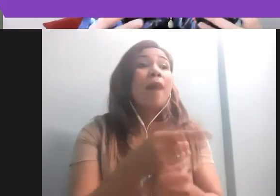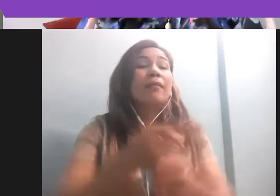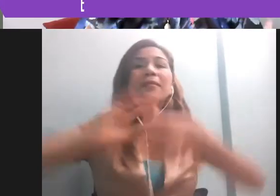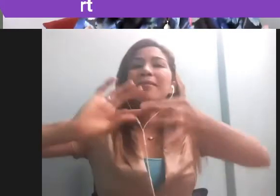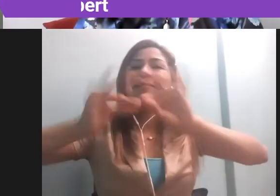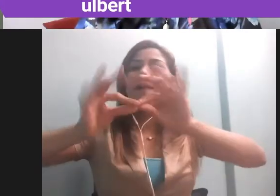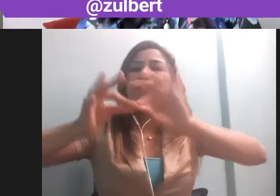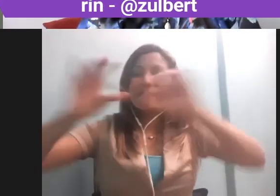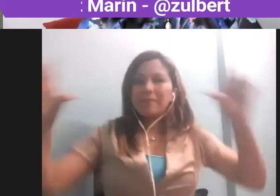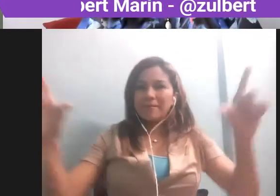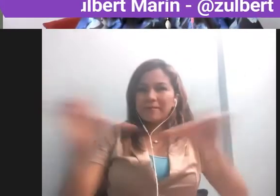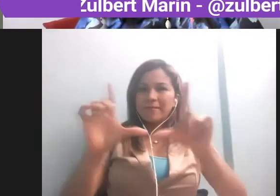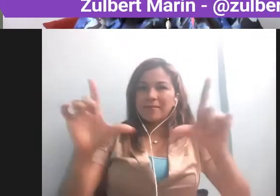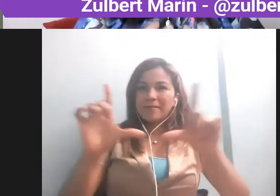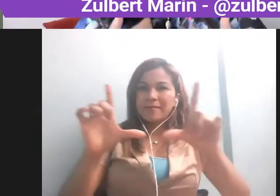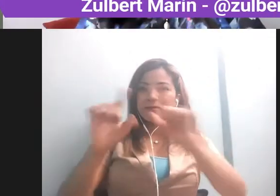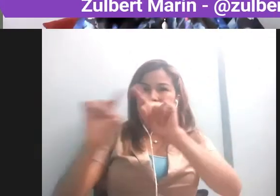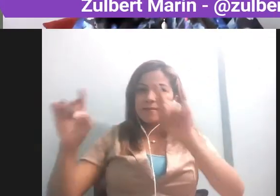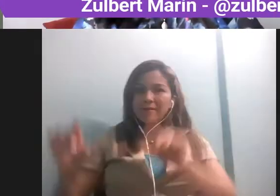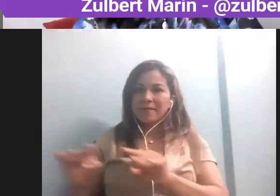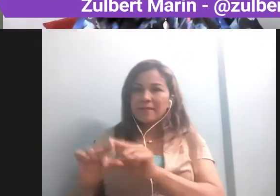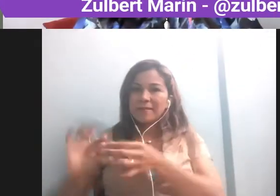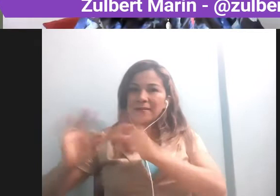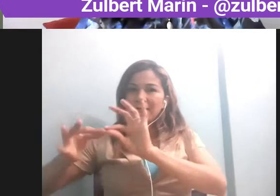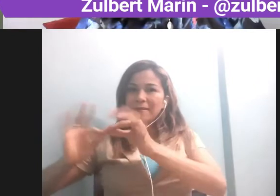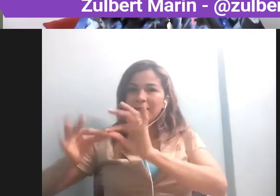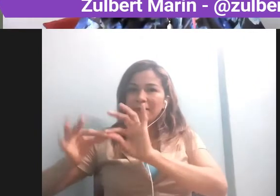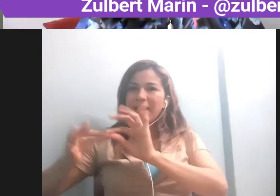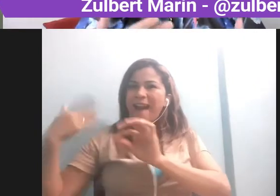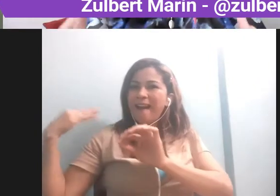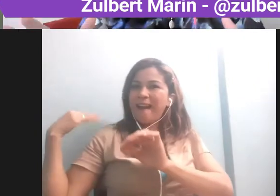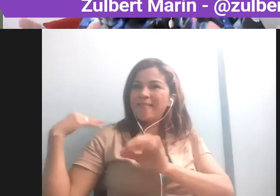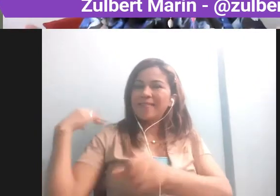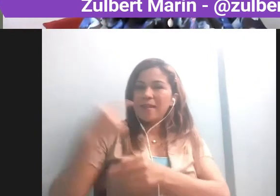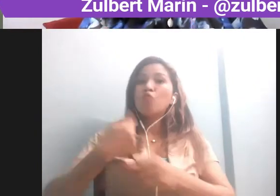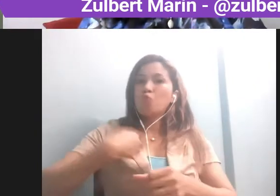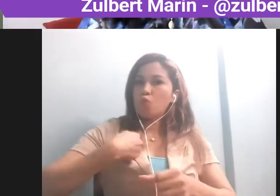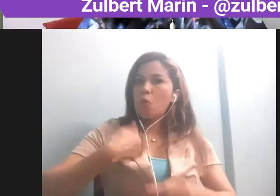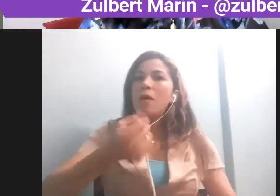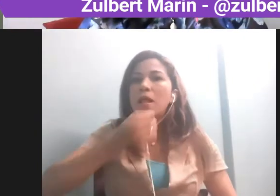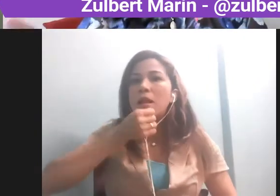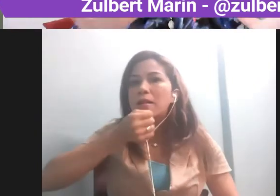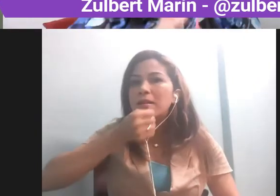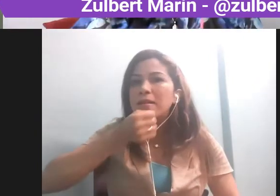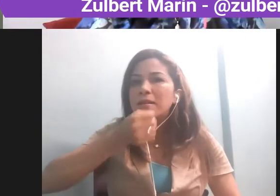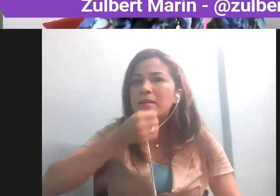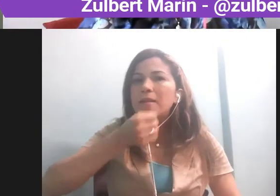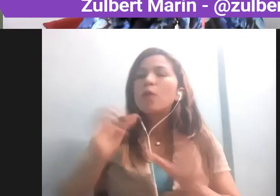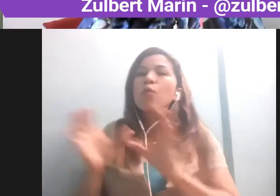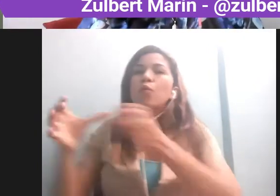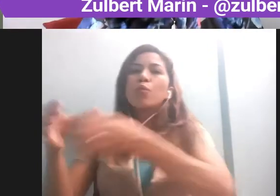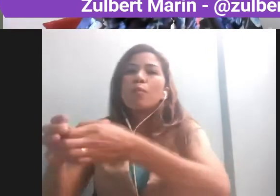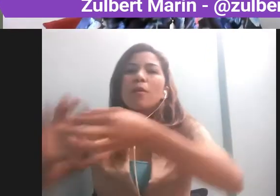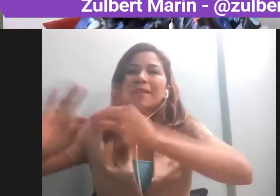hora de transmitir los noticieros. Sí. Como en nuestro caso, en mi caso de la reportera, hubo un grupo de intérpretes que llegaron